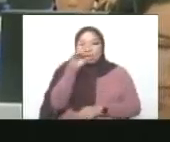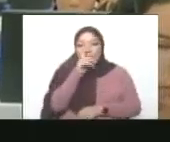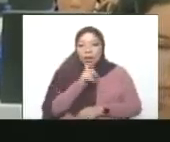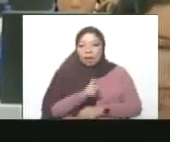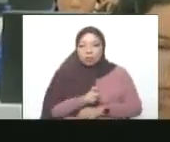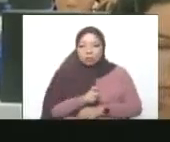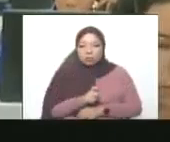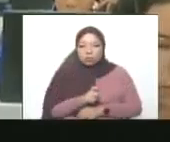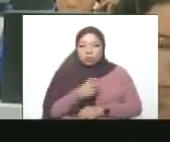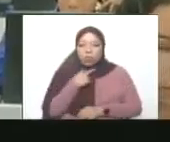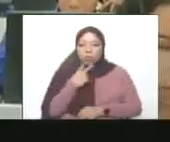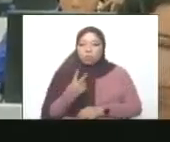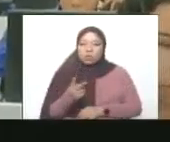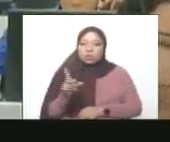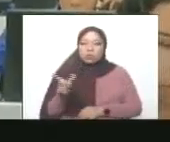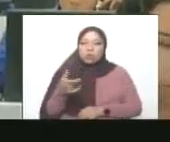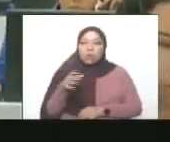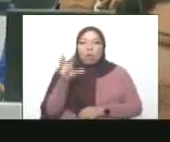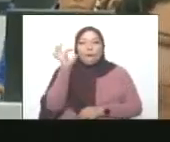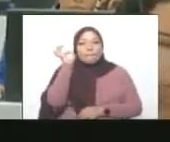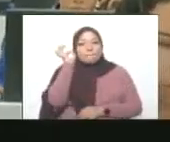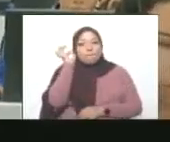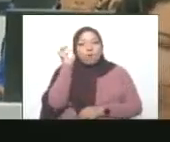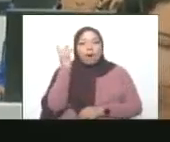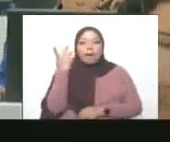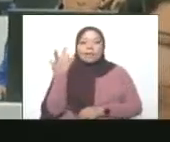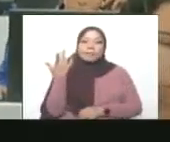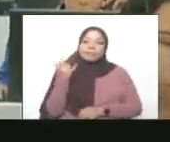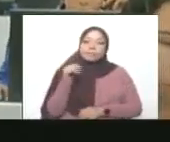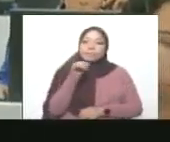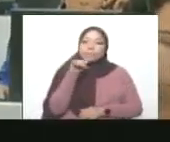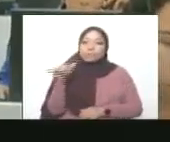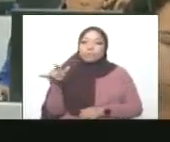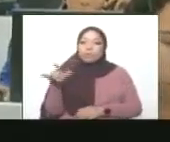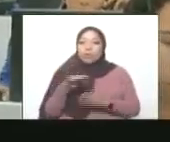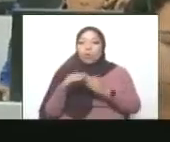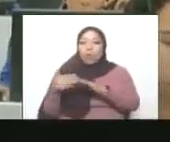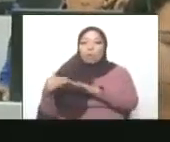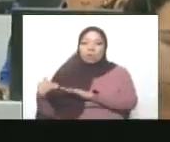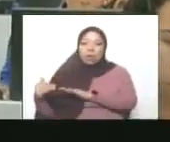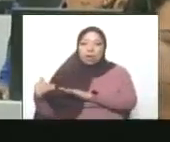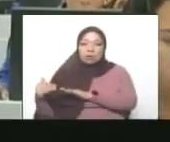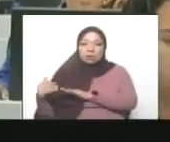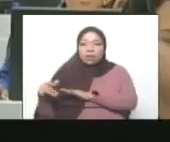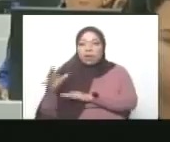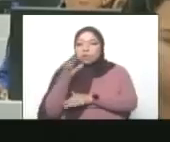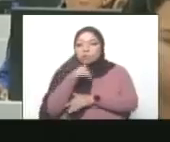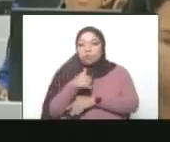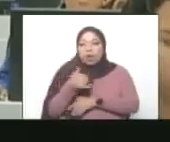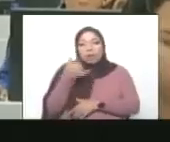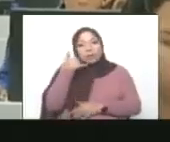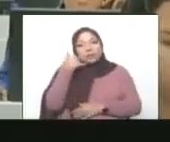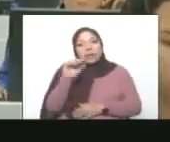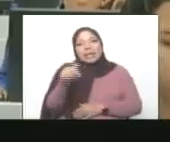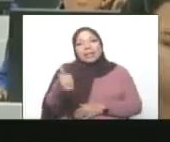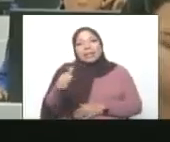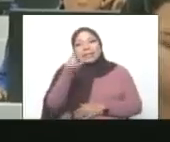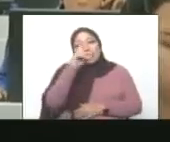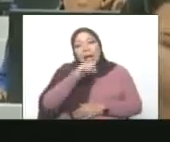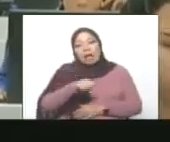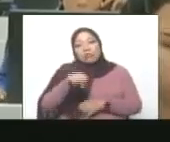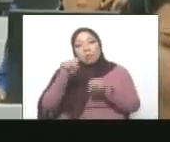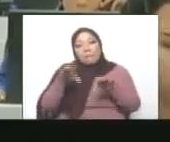de la Mesa Técnica de Telecomunicaciones, y reportó en su momento que este nodo de Cantebe tiene 10 años